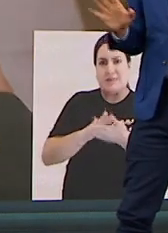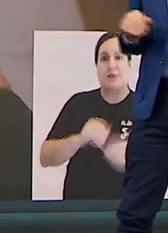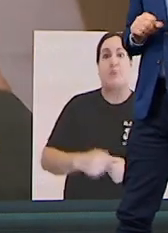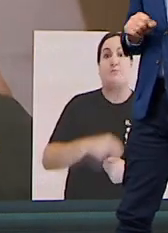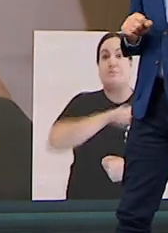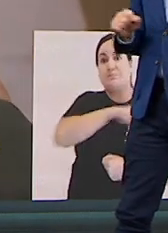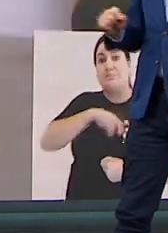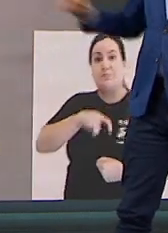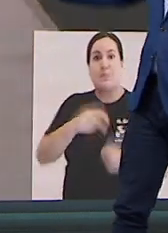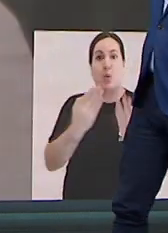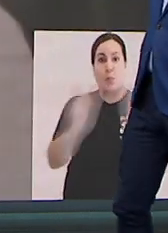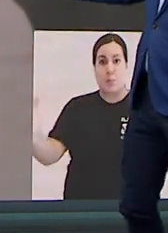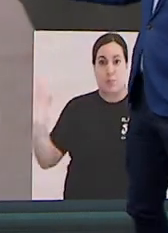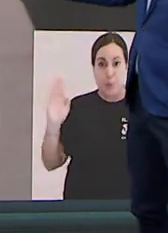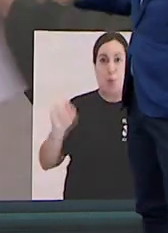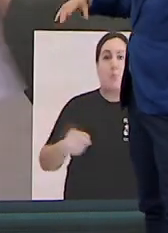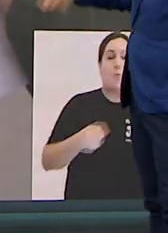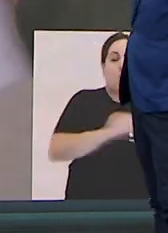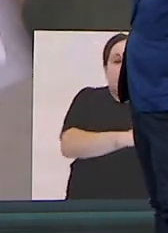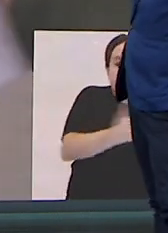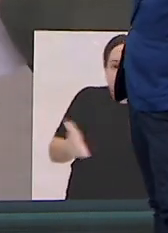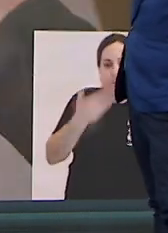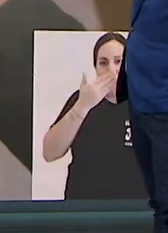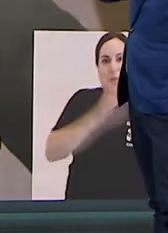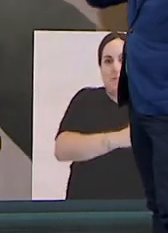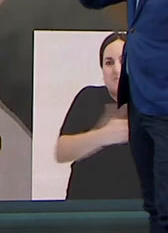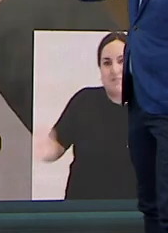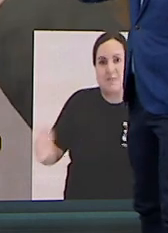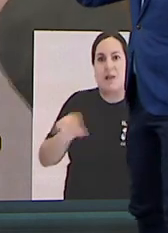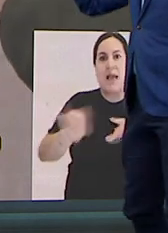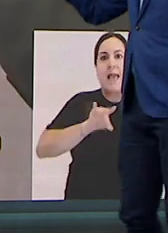hacer todo esto Entonces es importante